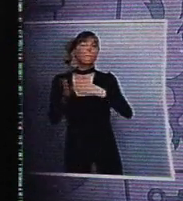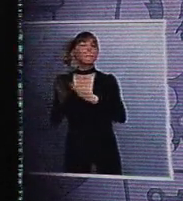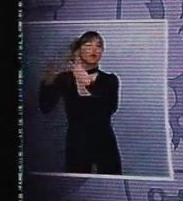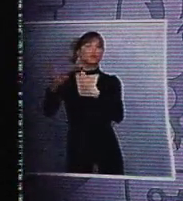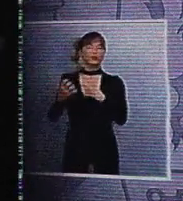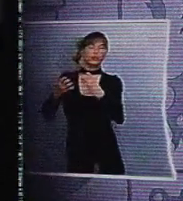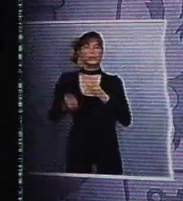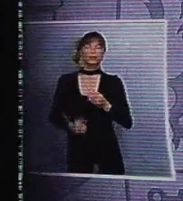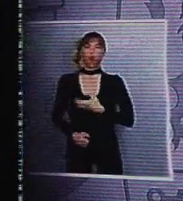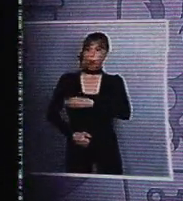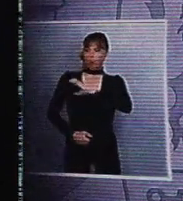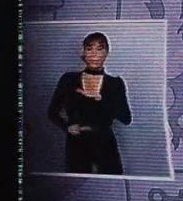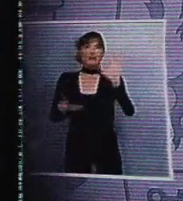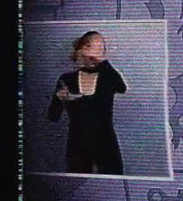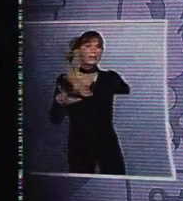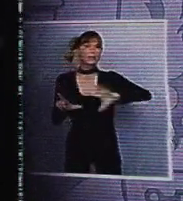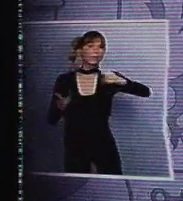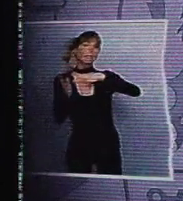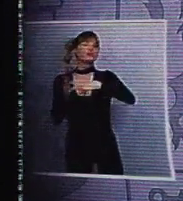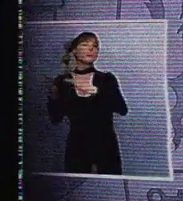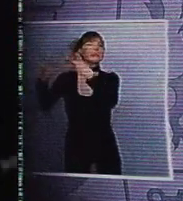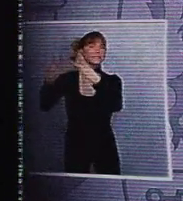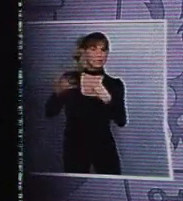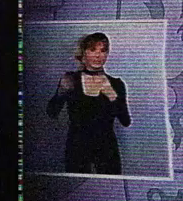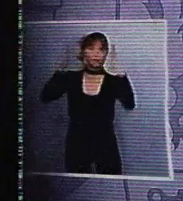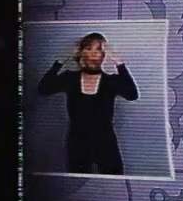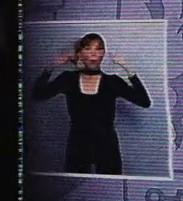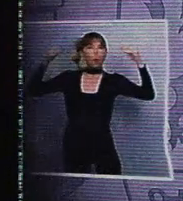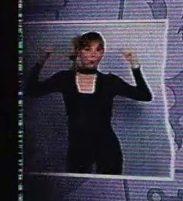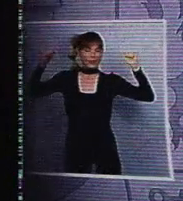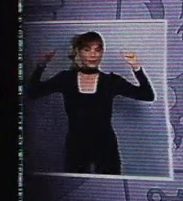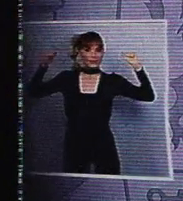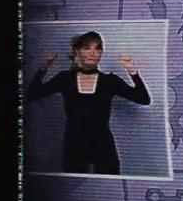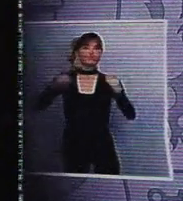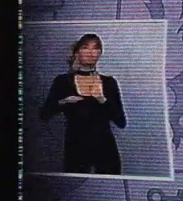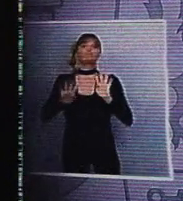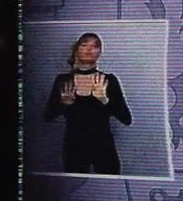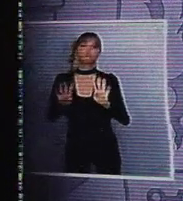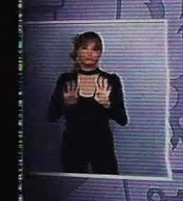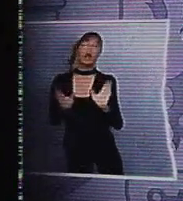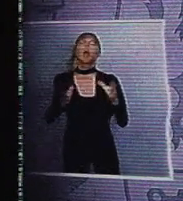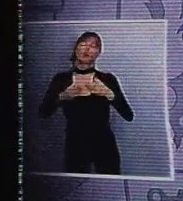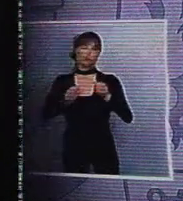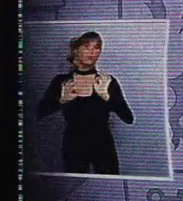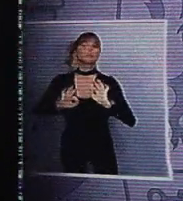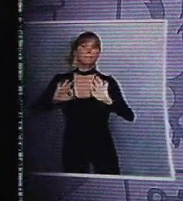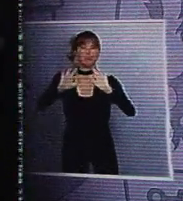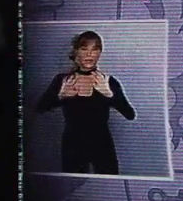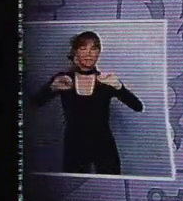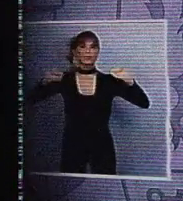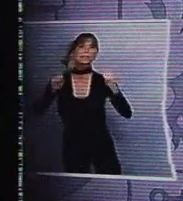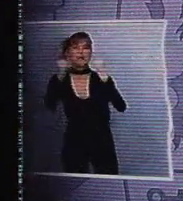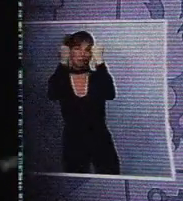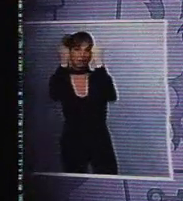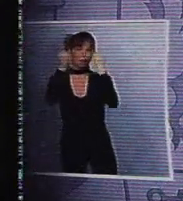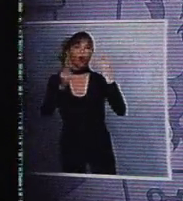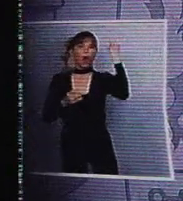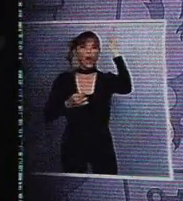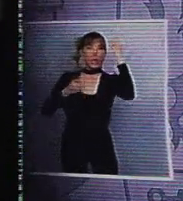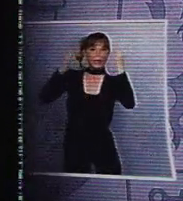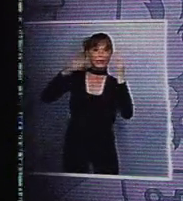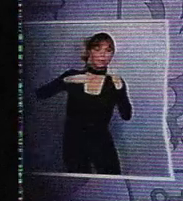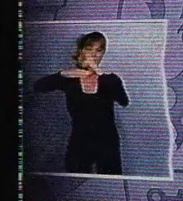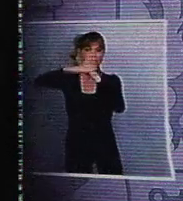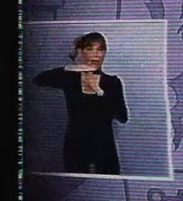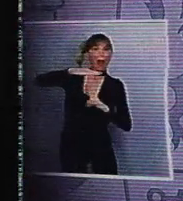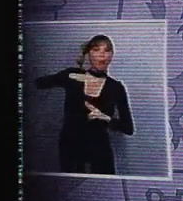responsabilidad en la tragedia en lugar de eso prefirió lanzar una perorata vacía y moralista sobre la necesidad de